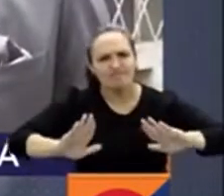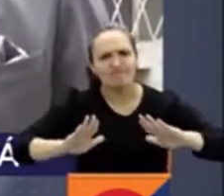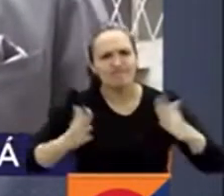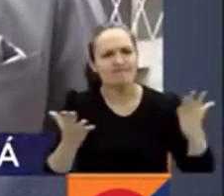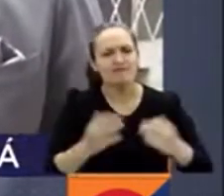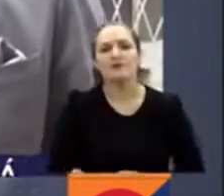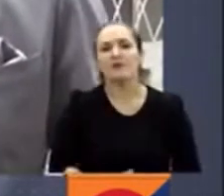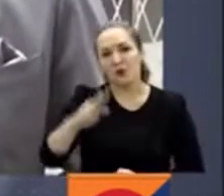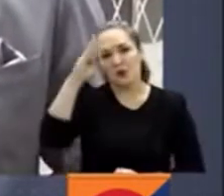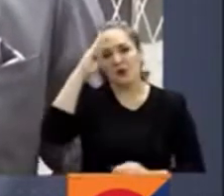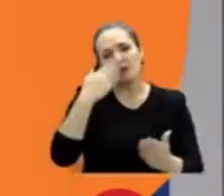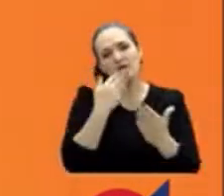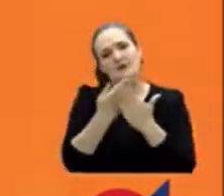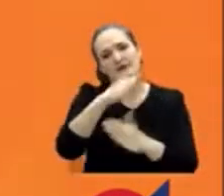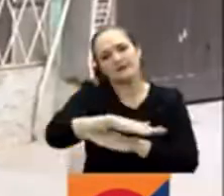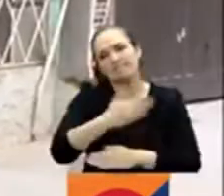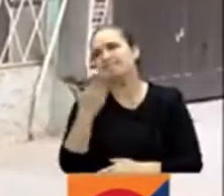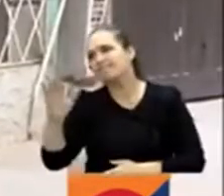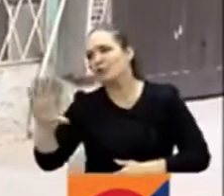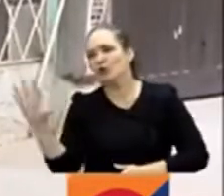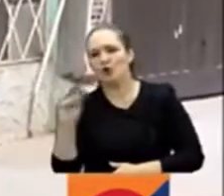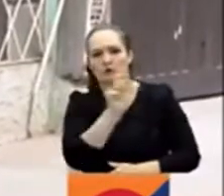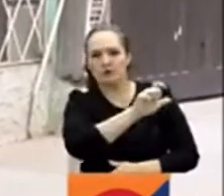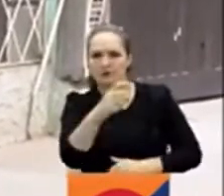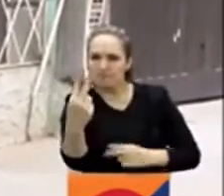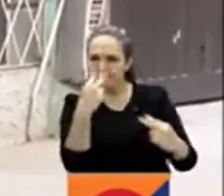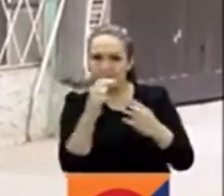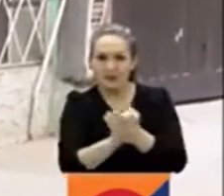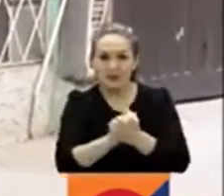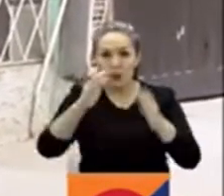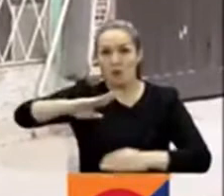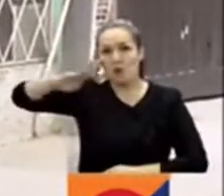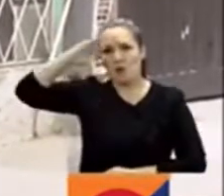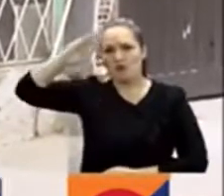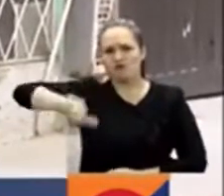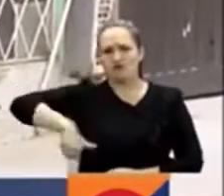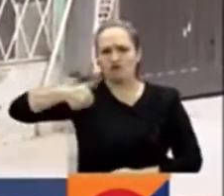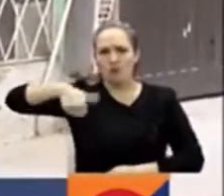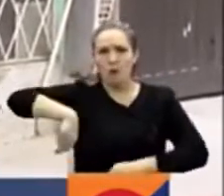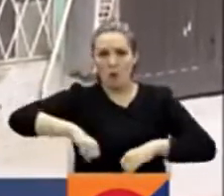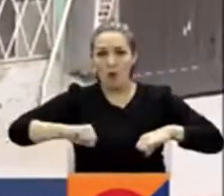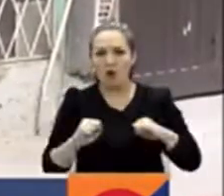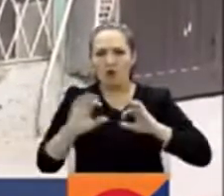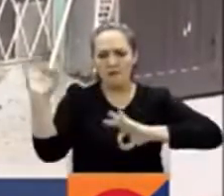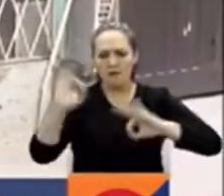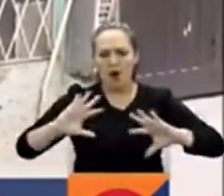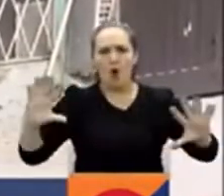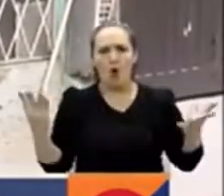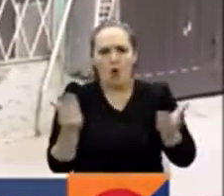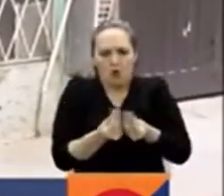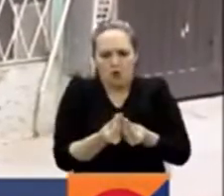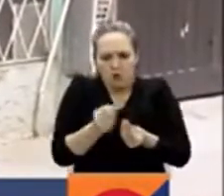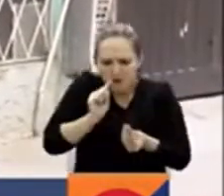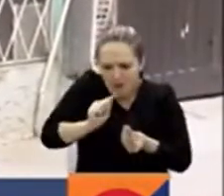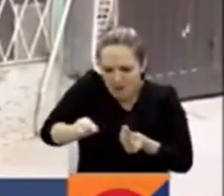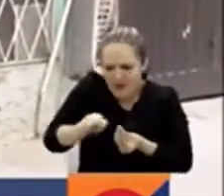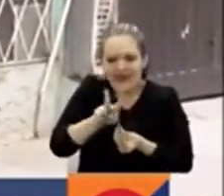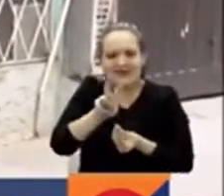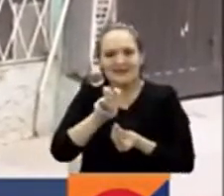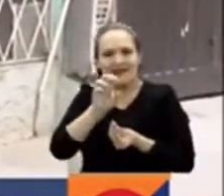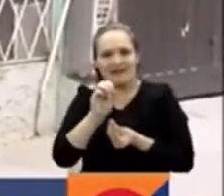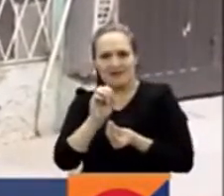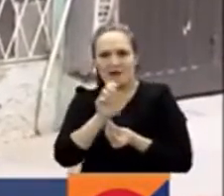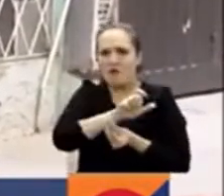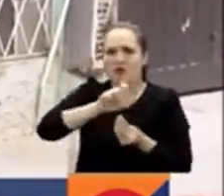Hola, ¿qué tal? Muy buenas tardes para usted y para todos los televidentes. La Policía Metropolitana de Bogotá dispuso un grupo especial conformado por 70 hombres y mujeres